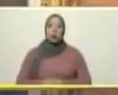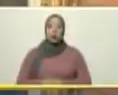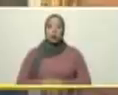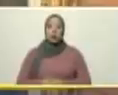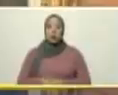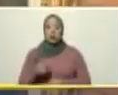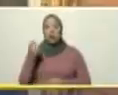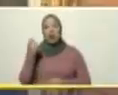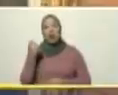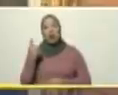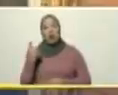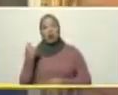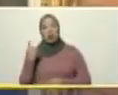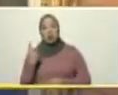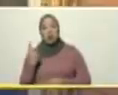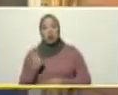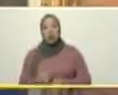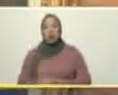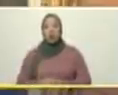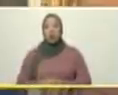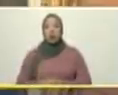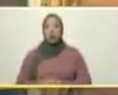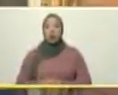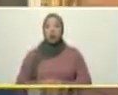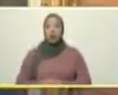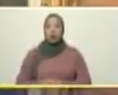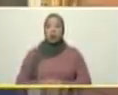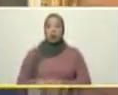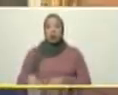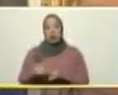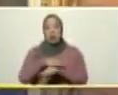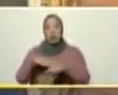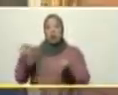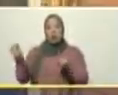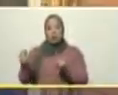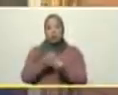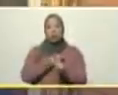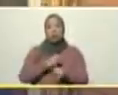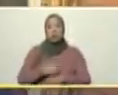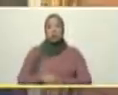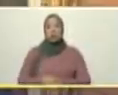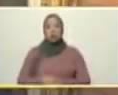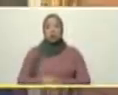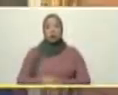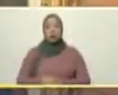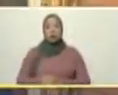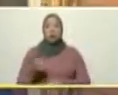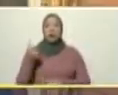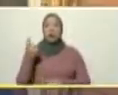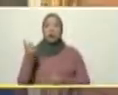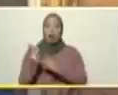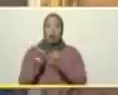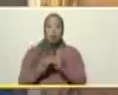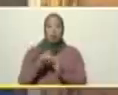El 11 se ejecutó el golpe de Estado. El 12 de abril